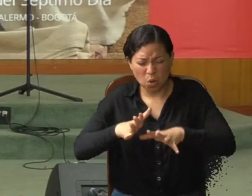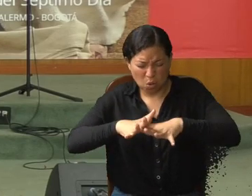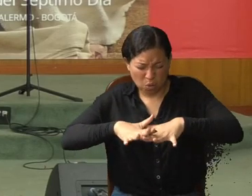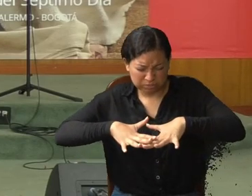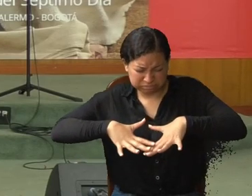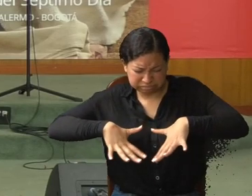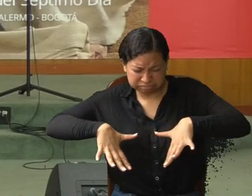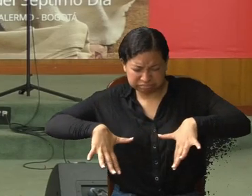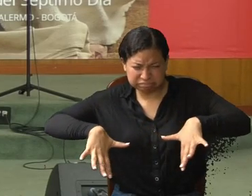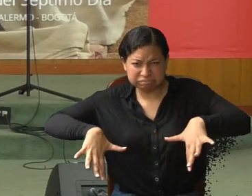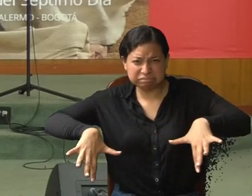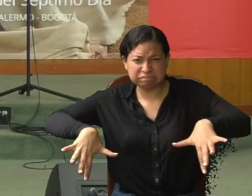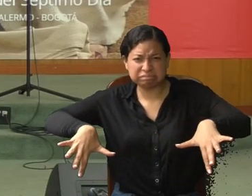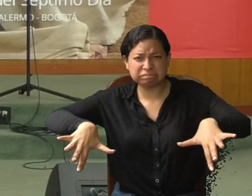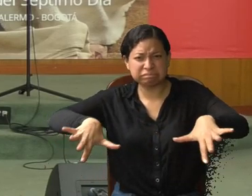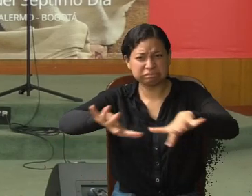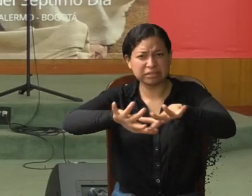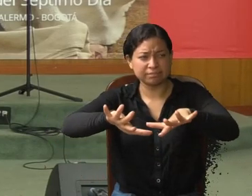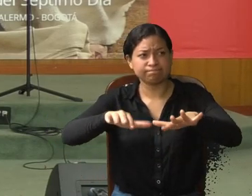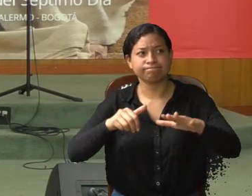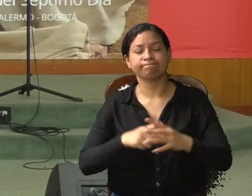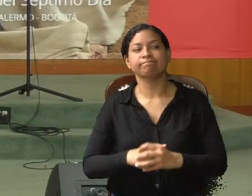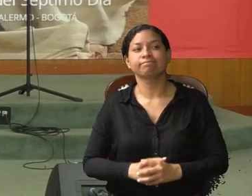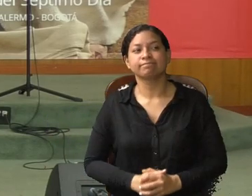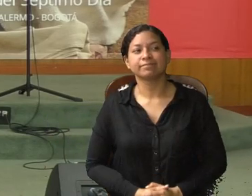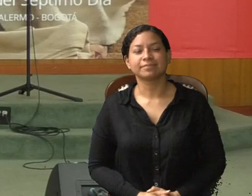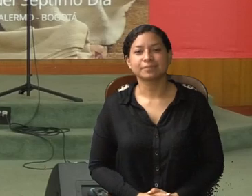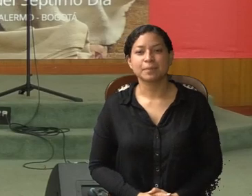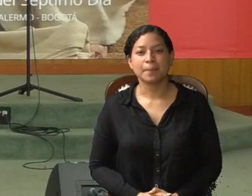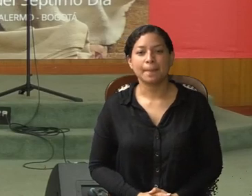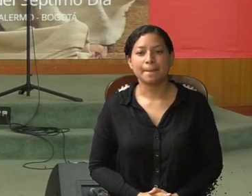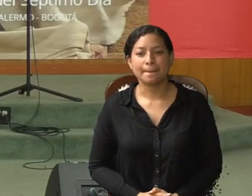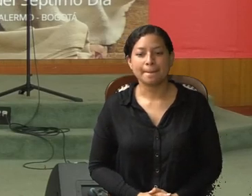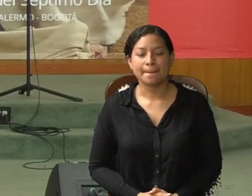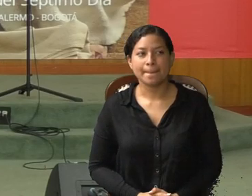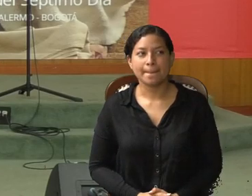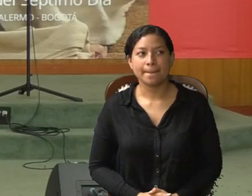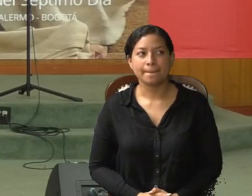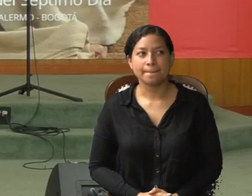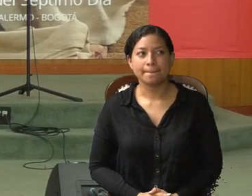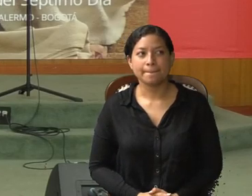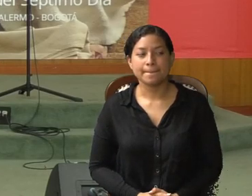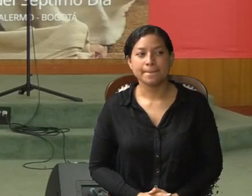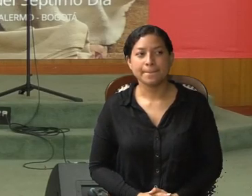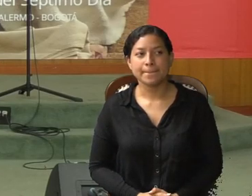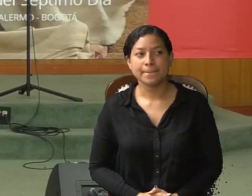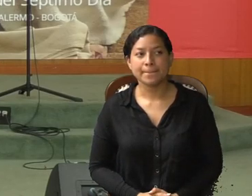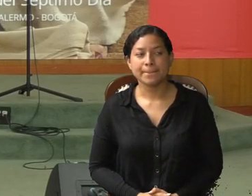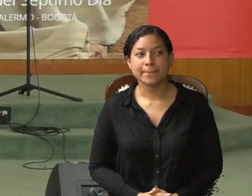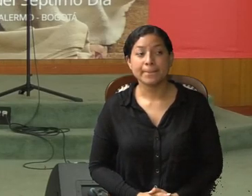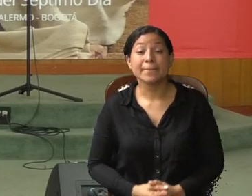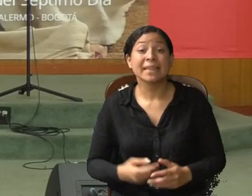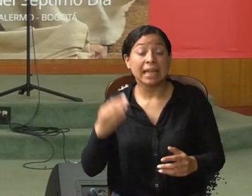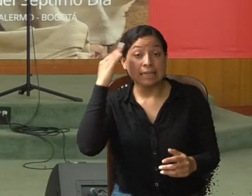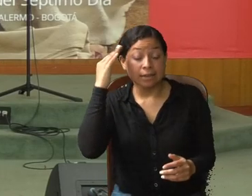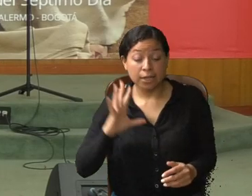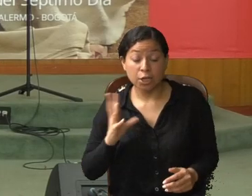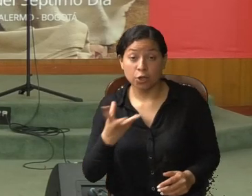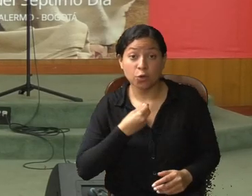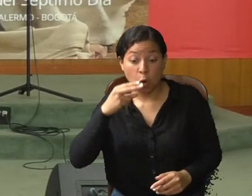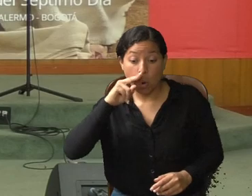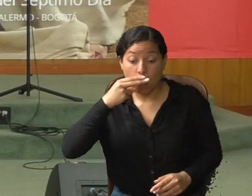abismo. ¿Saben que si nosotros fuéramos unos niños hebreos y nuestros padres nos fueran a contar la historia de